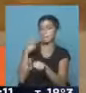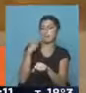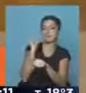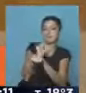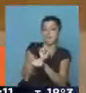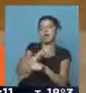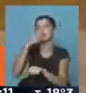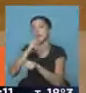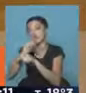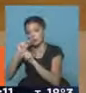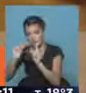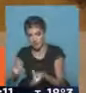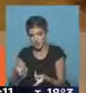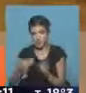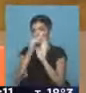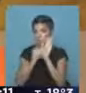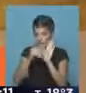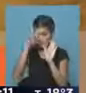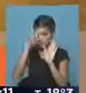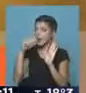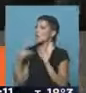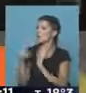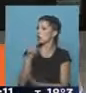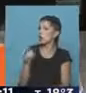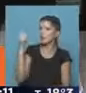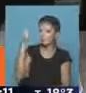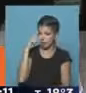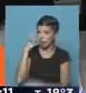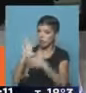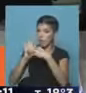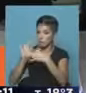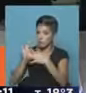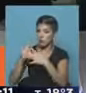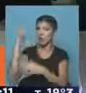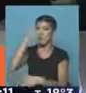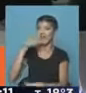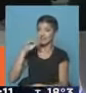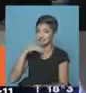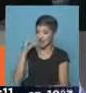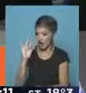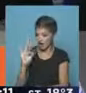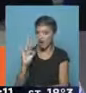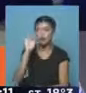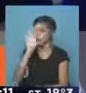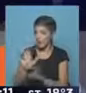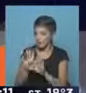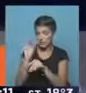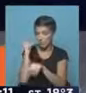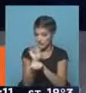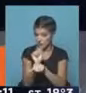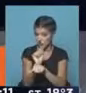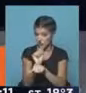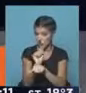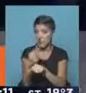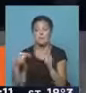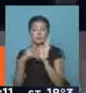otros robos. No lo tenían, digamos, perfilado como jihadista, sí había estado preso, pero, digamos, se les había escapado lo que tiene que ver